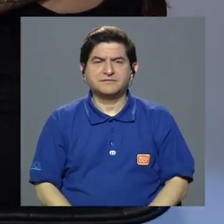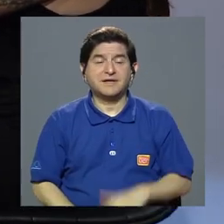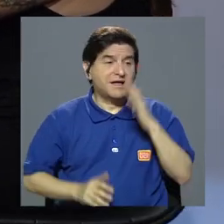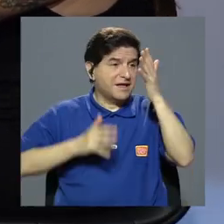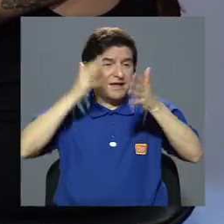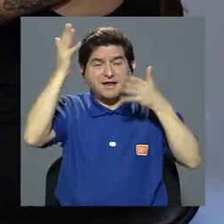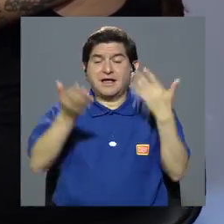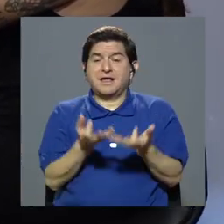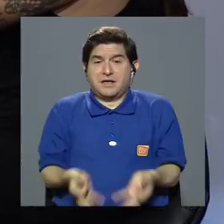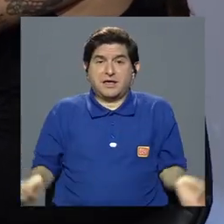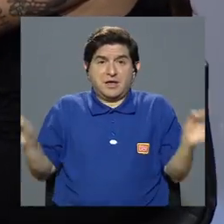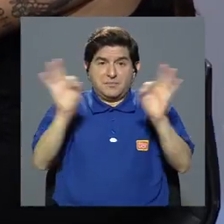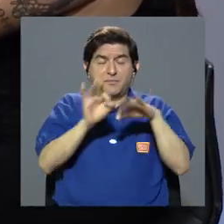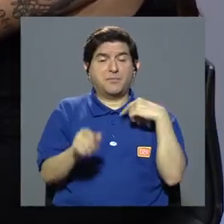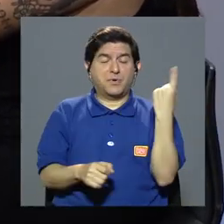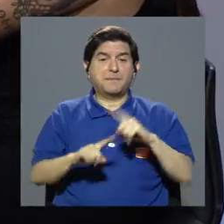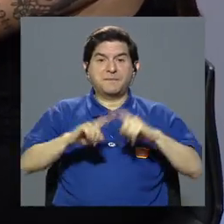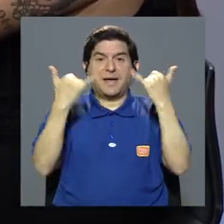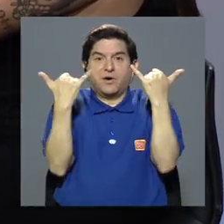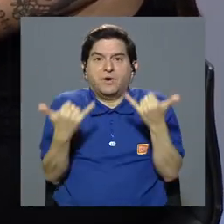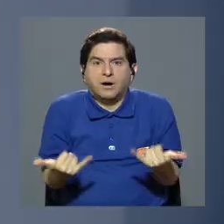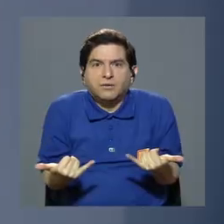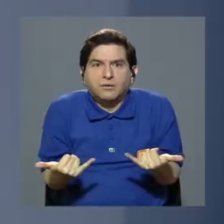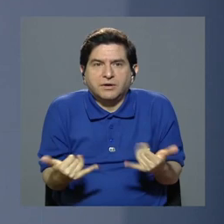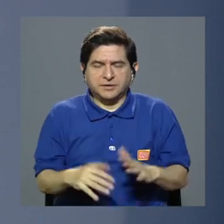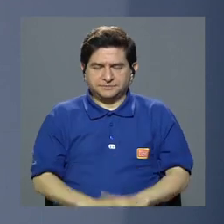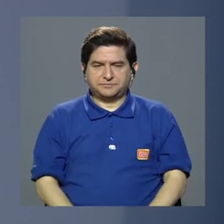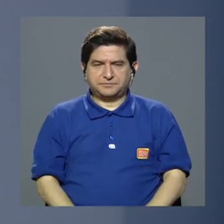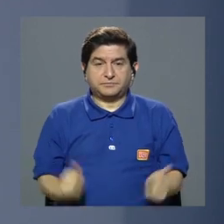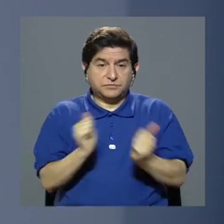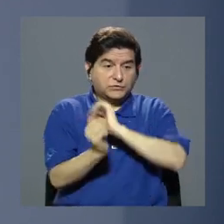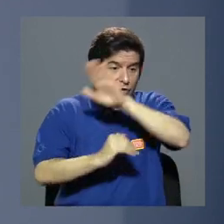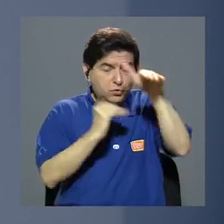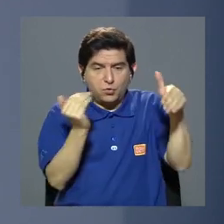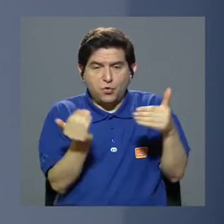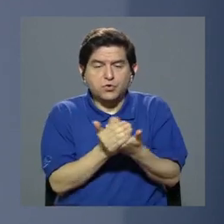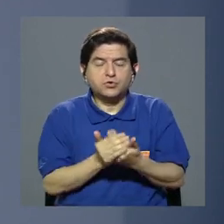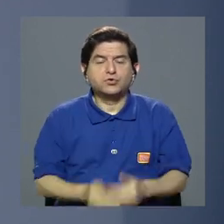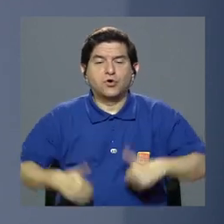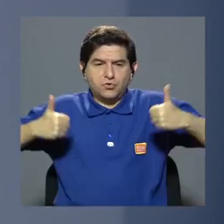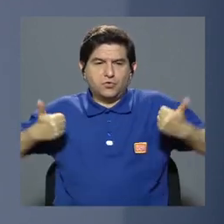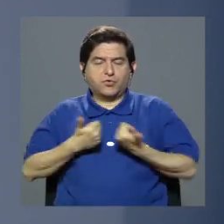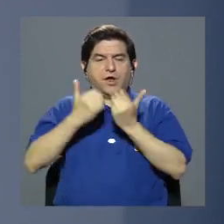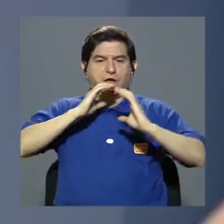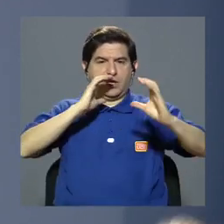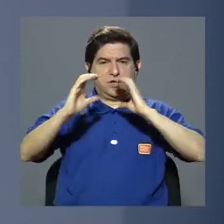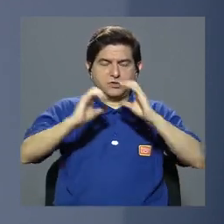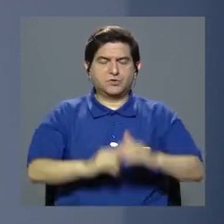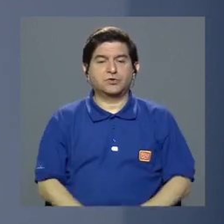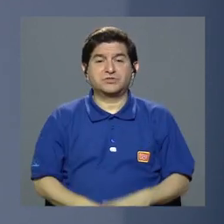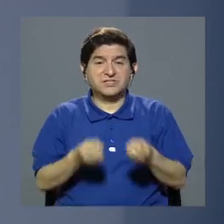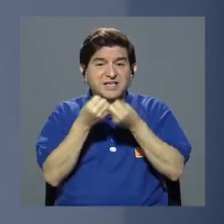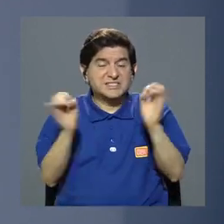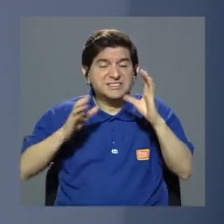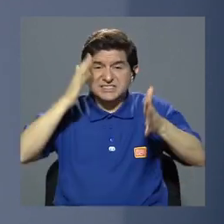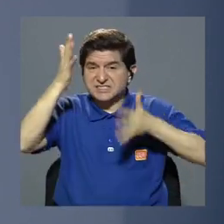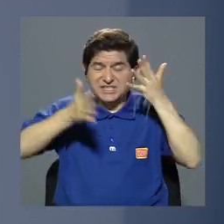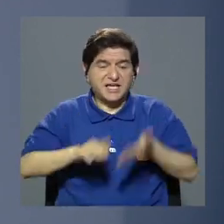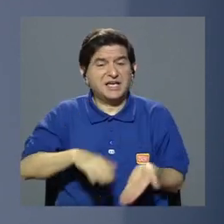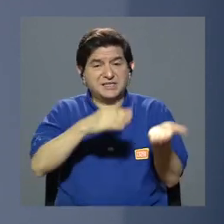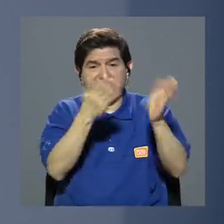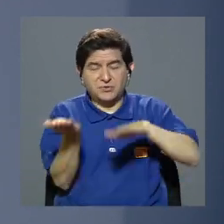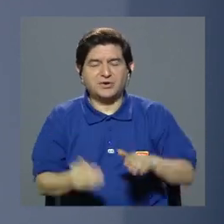la creatividad siempre ha sido importante pero ahora con todos estos retos de comunicación sin creatividad nos morimos